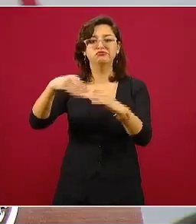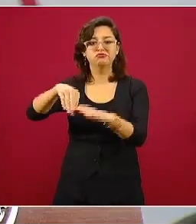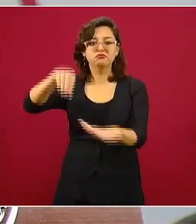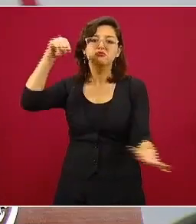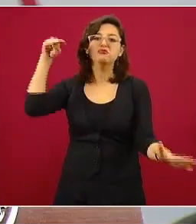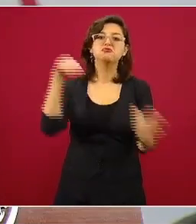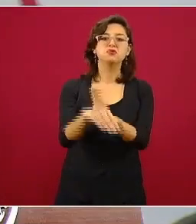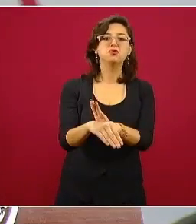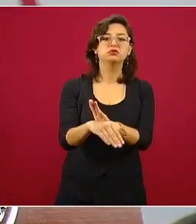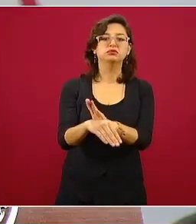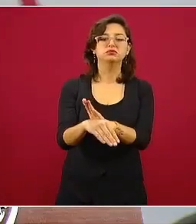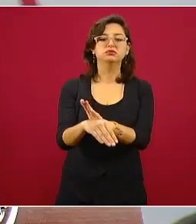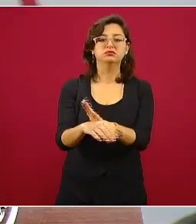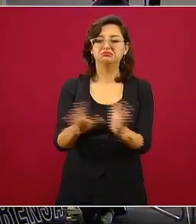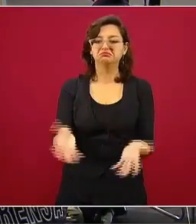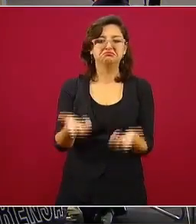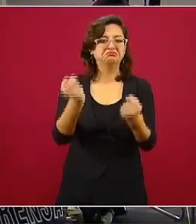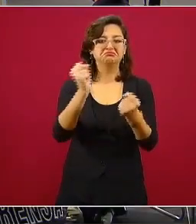nadie.